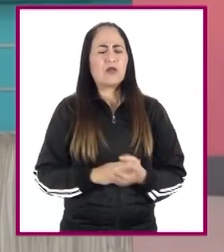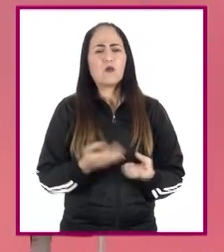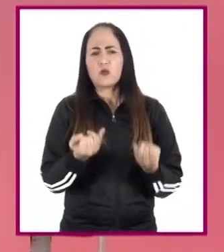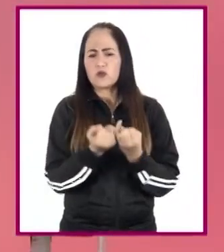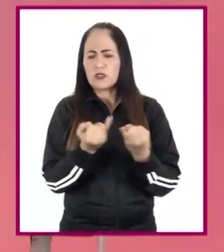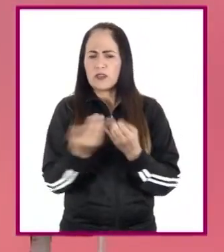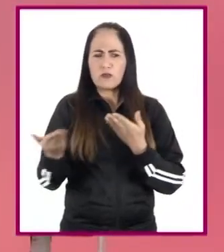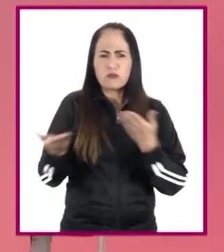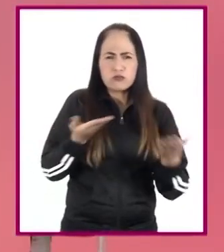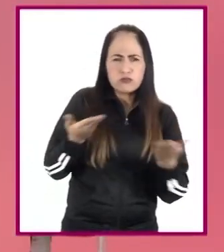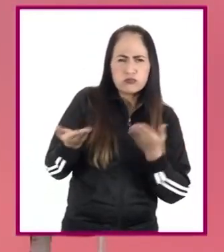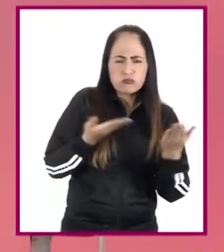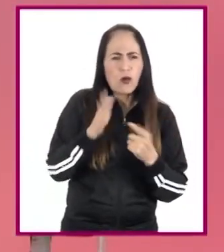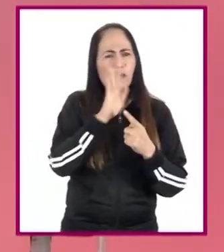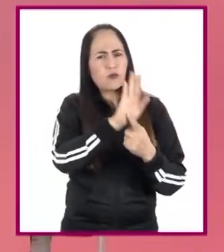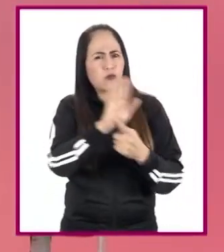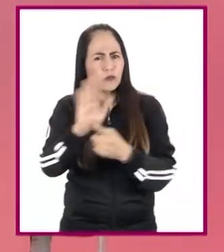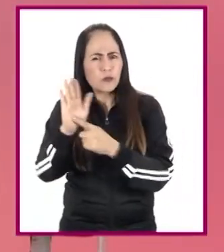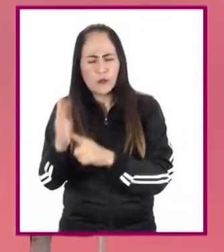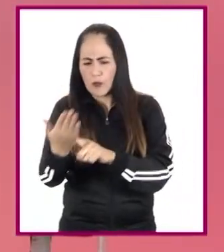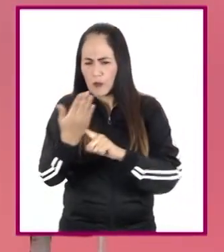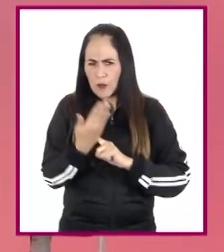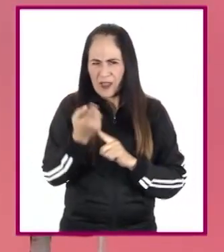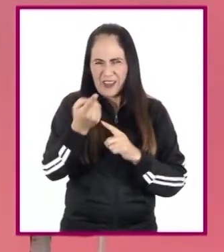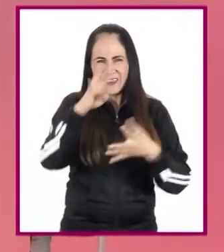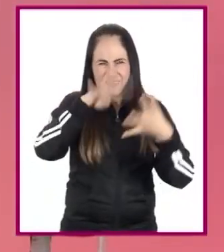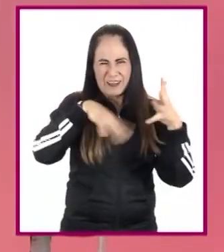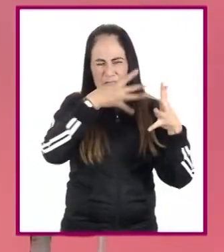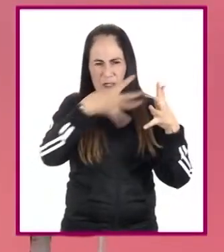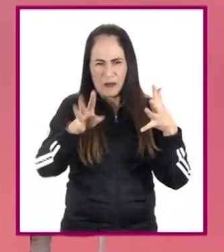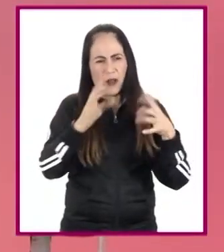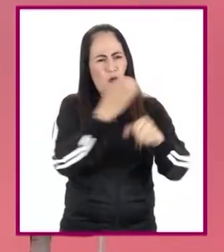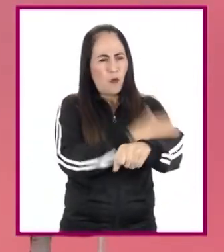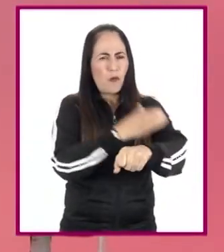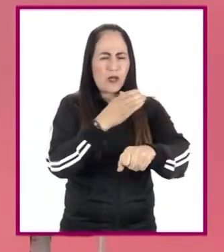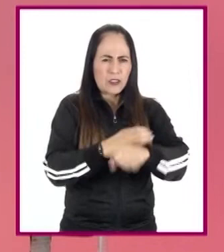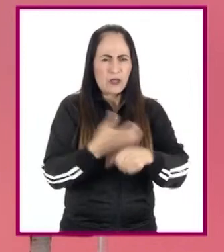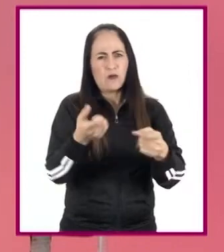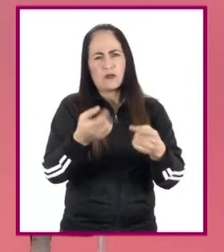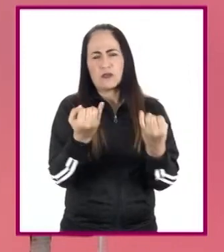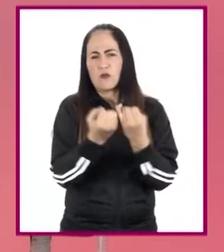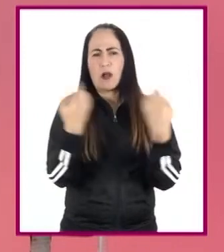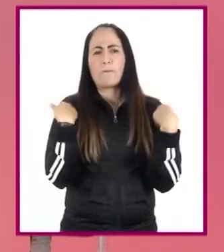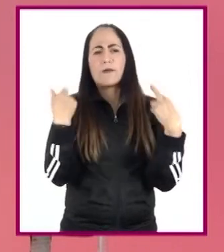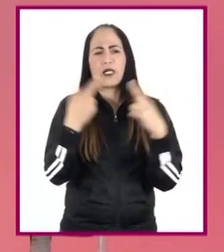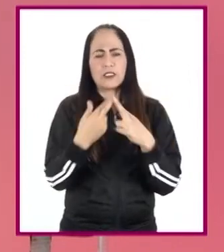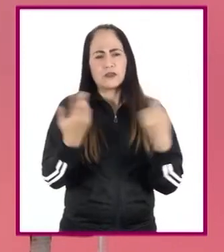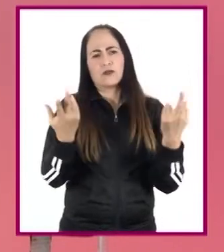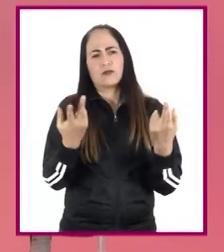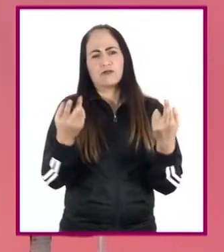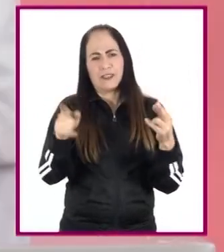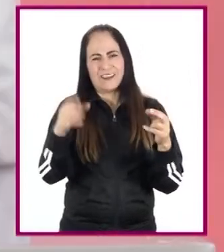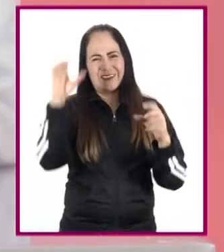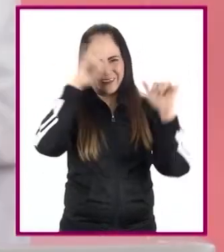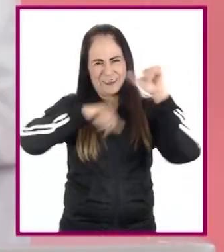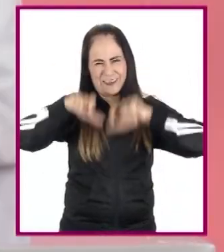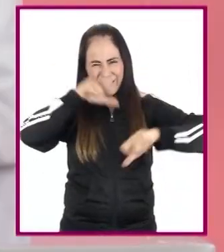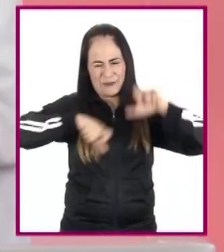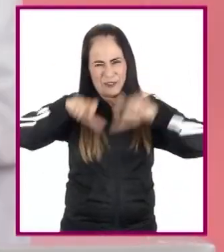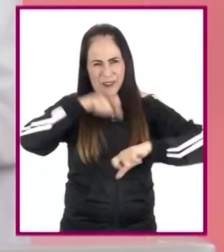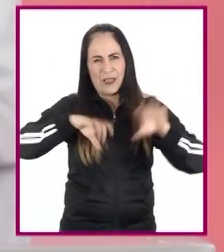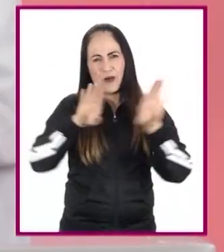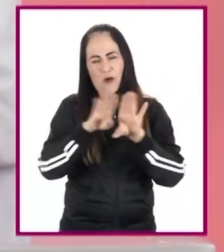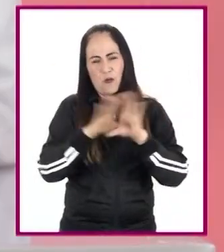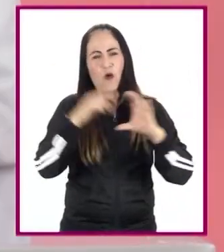comparar y discutir los resultados de su tabla con sus compañeros y su maestro de ciencias químicas por medio de alguna plataforma educativa,